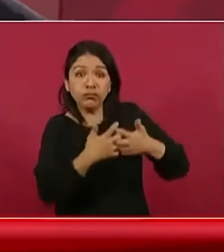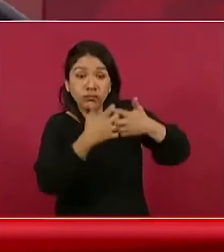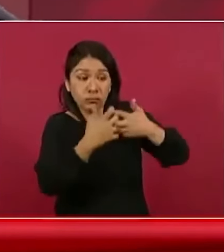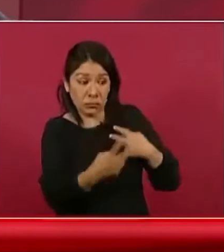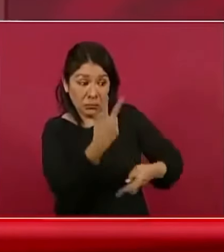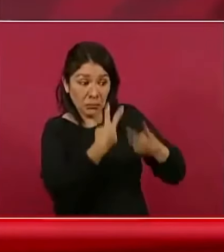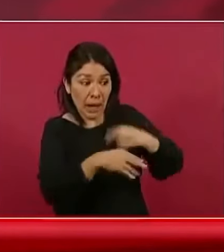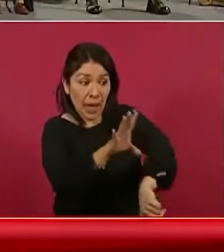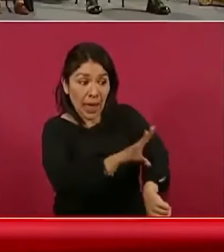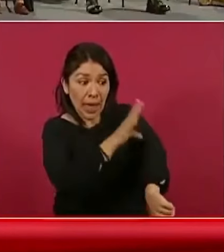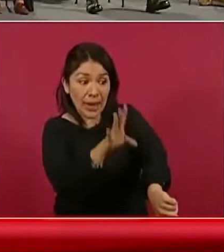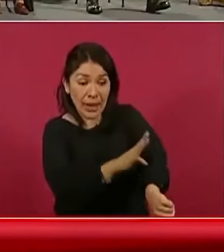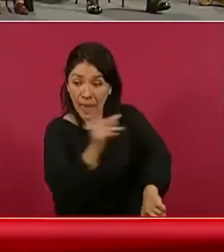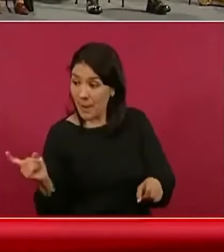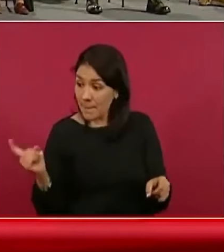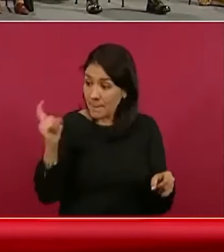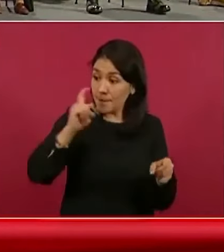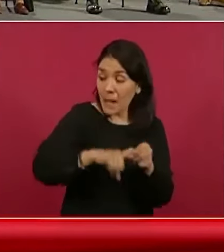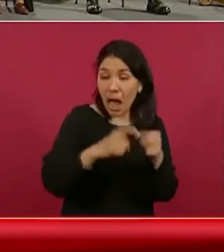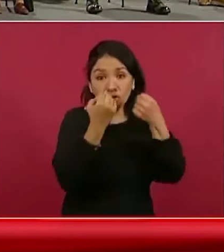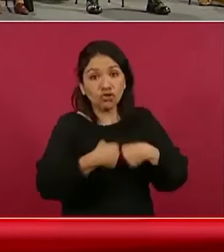te vuelvo socio